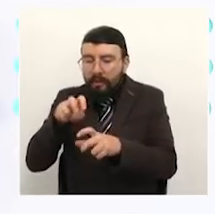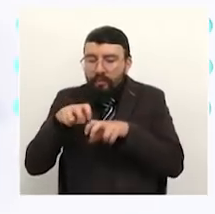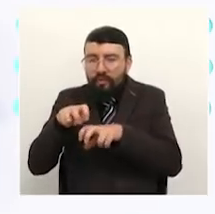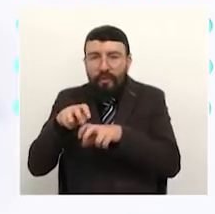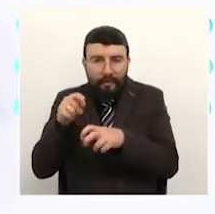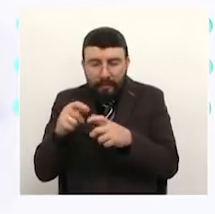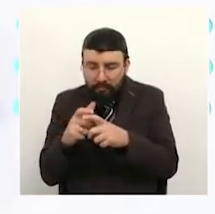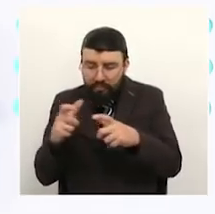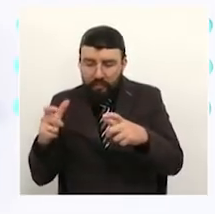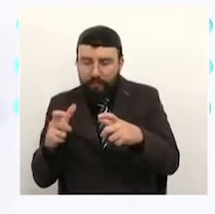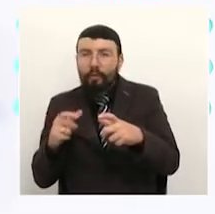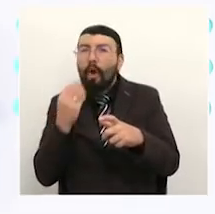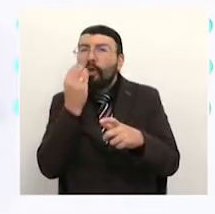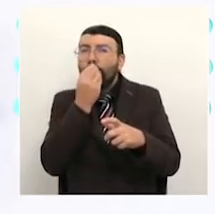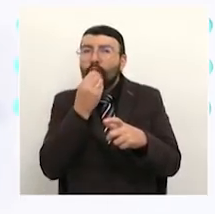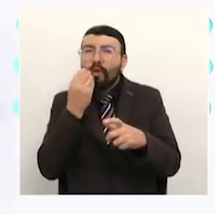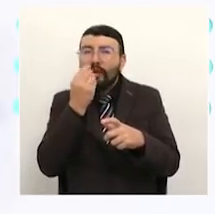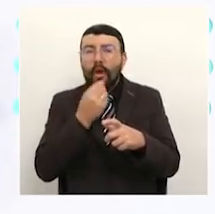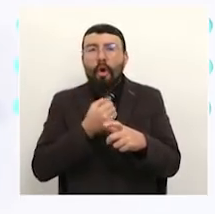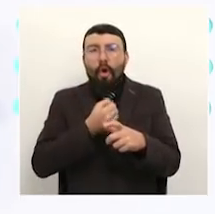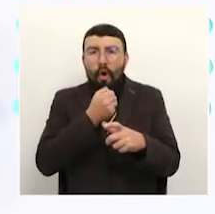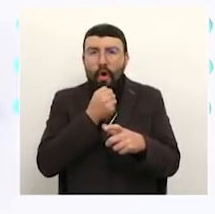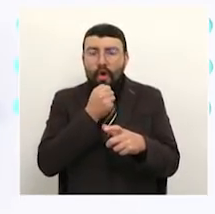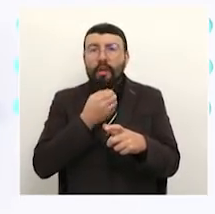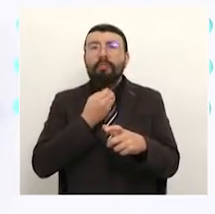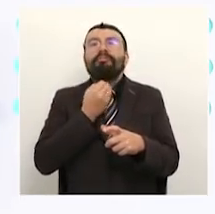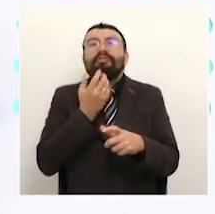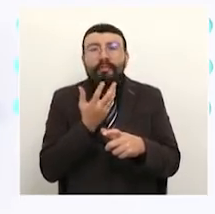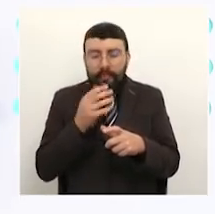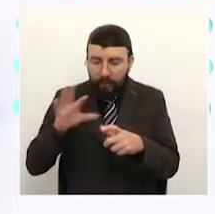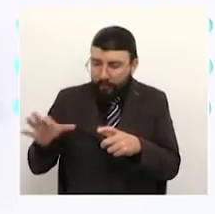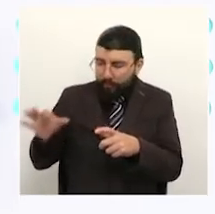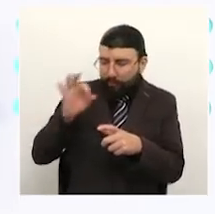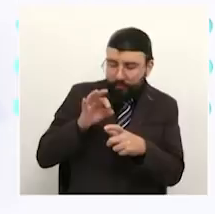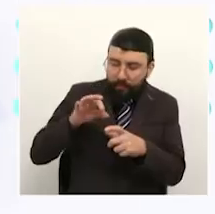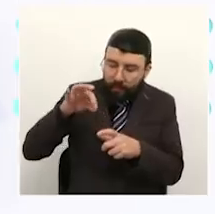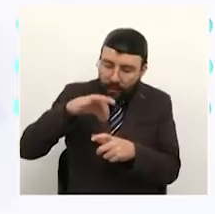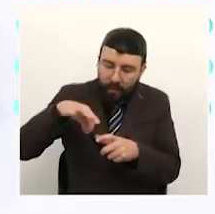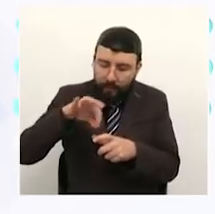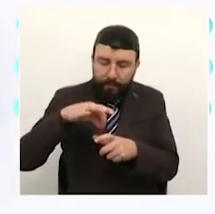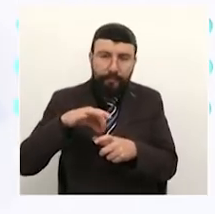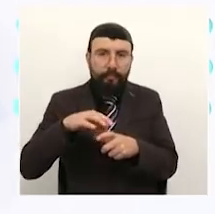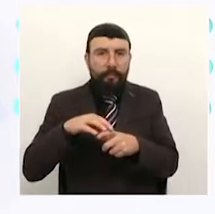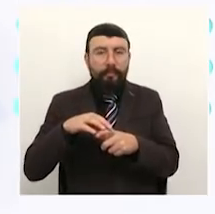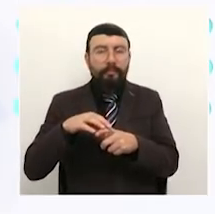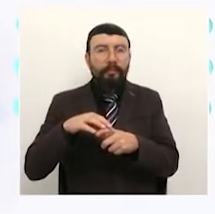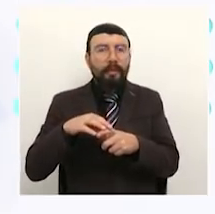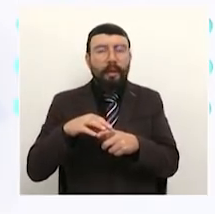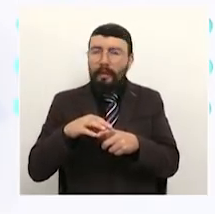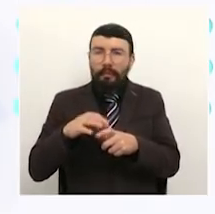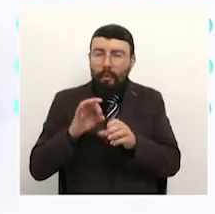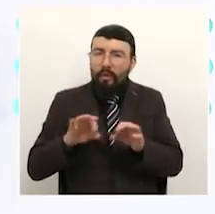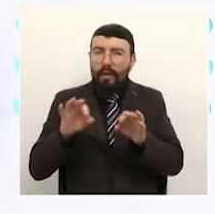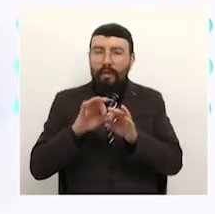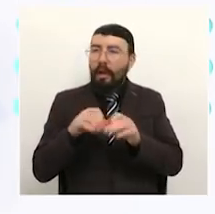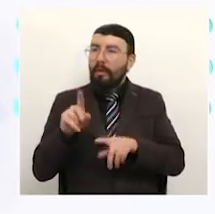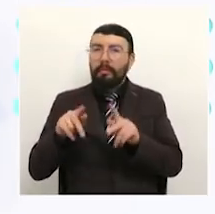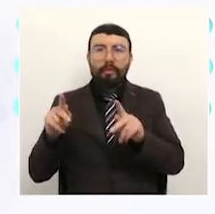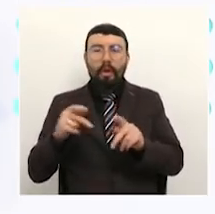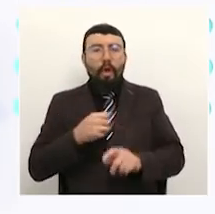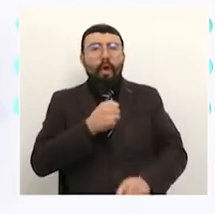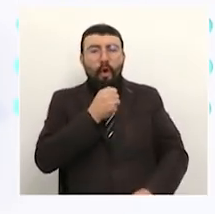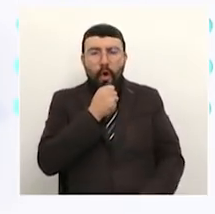esputo del esputo es la flema que nos sale cuando hacemos bien importante que realmente sea de esputo porque muchas personas digamos no tienen una